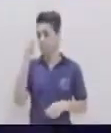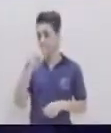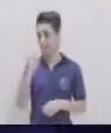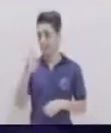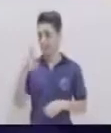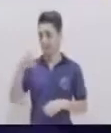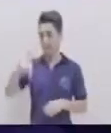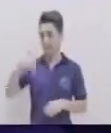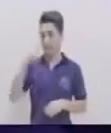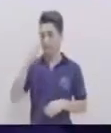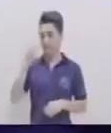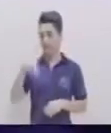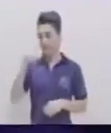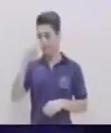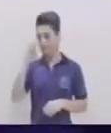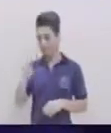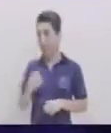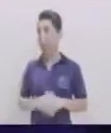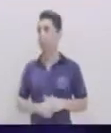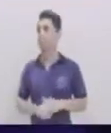Serpiente, ambuki.